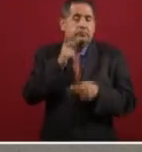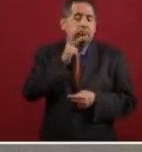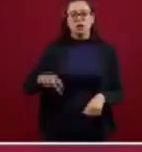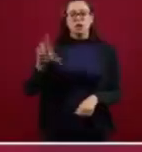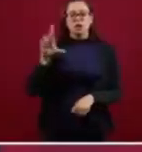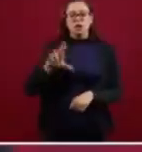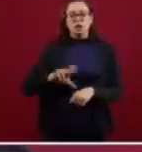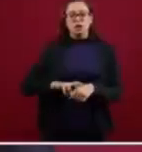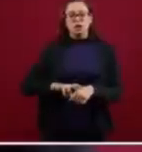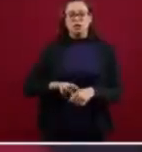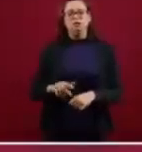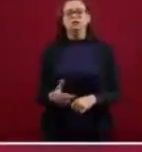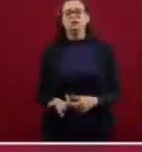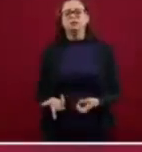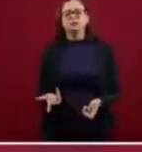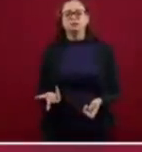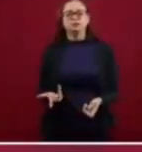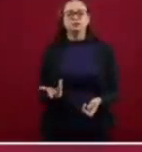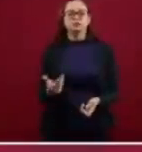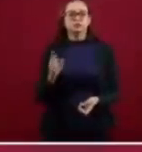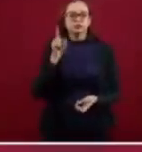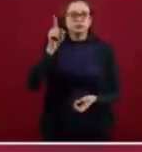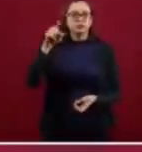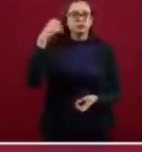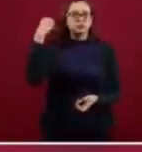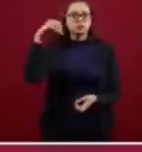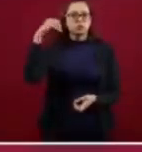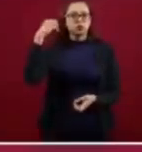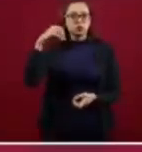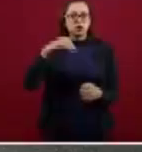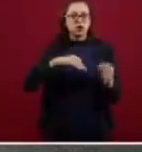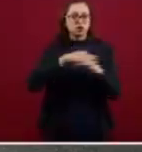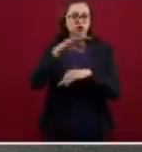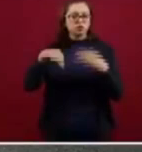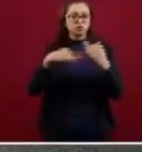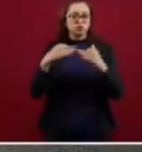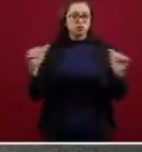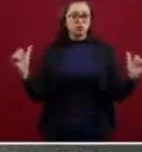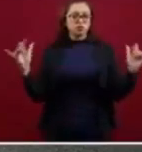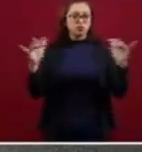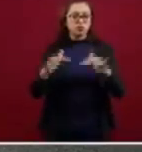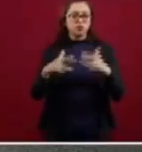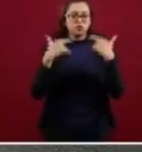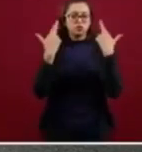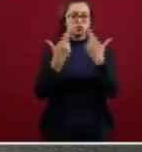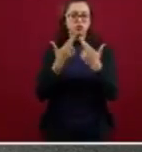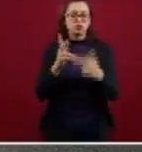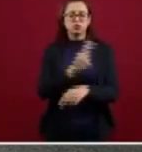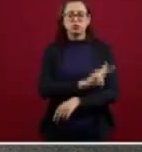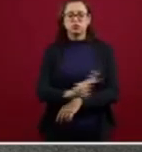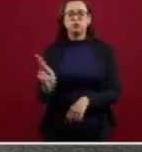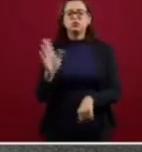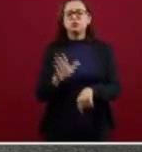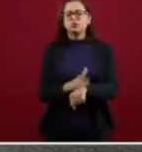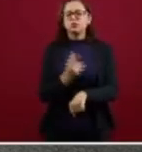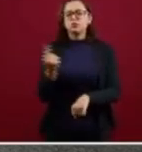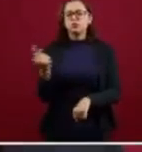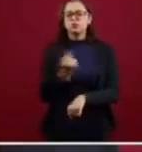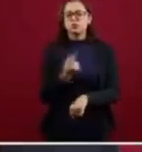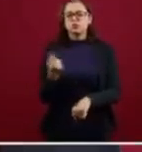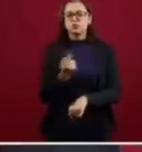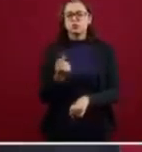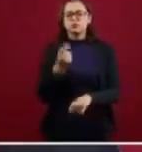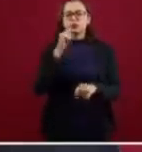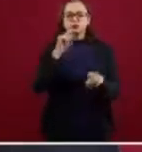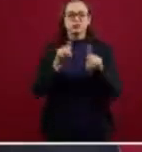El presidente Andrés Manuel López Obrador dijo que convocará a los 570 presidentes municipales de Oaxaca a fin de atender el problema de la educación